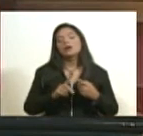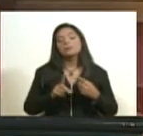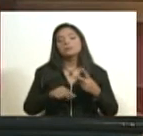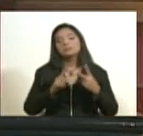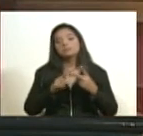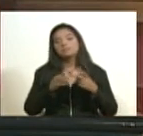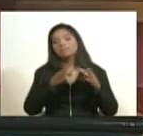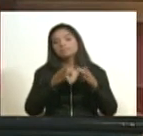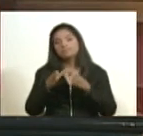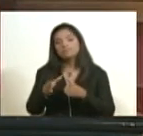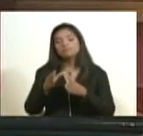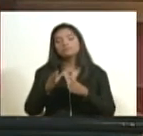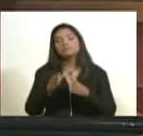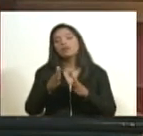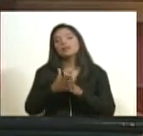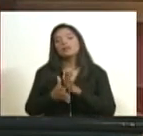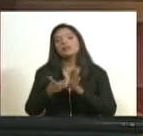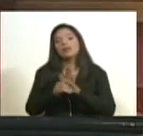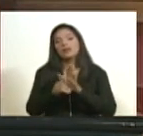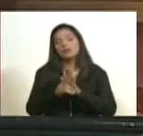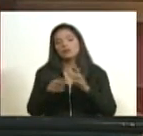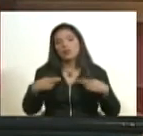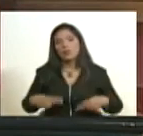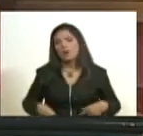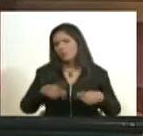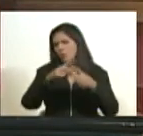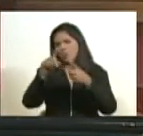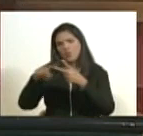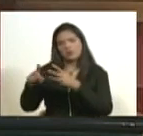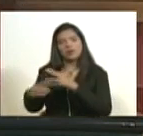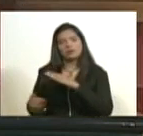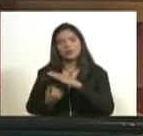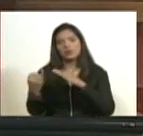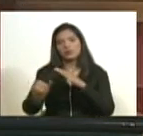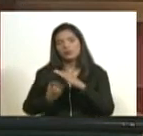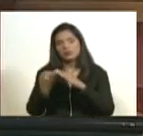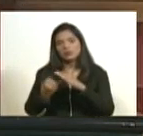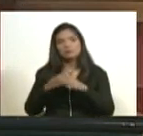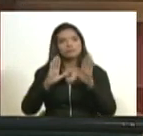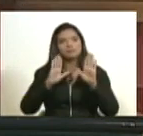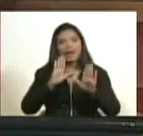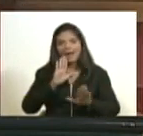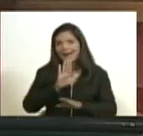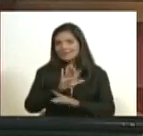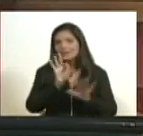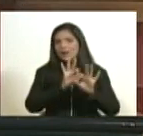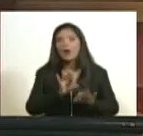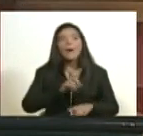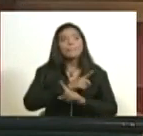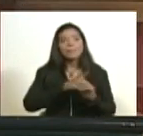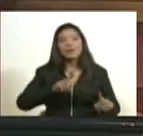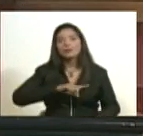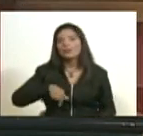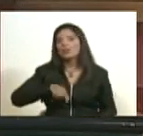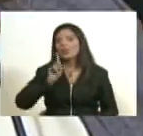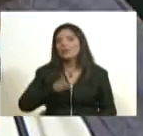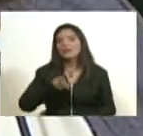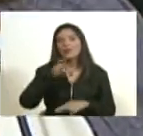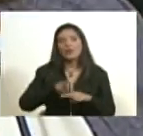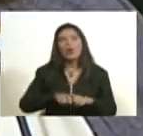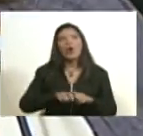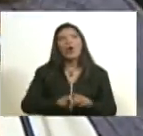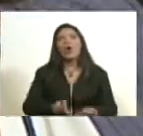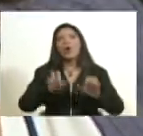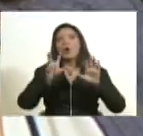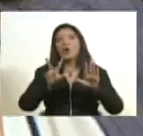y el Consejo Interamericano de Derechos Humanos y otros organismos. Esa es la dinámica, pero uno tiene que estar ahí hasta el último día. Siempre termina 8 o 9 de la